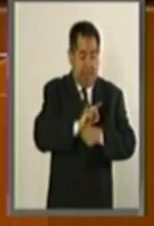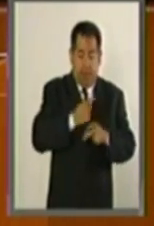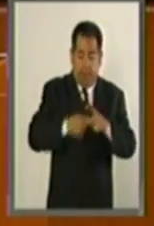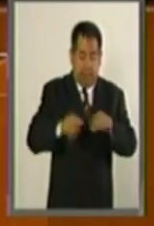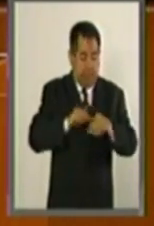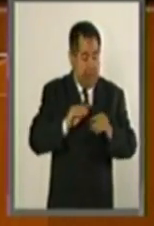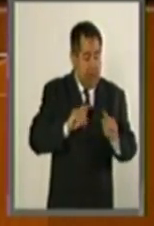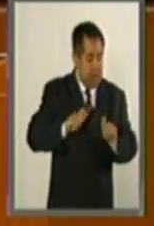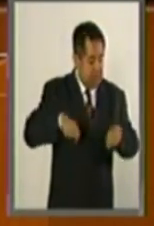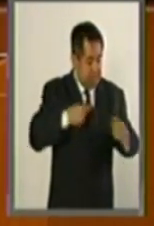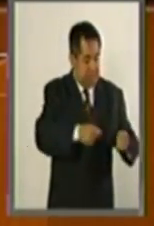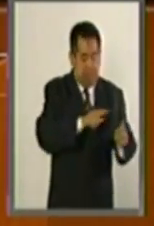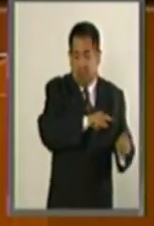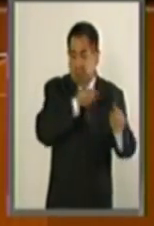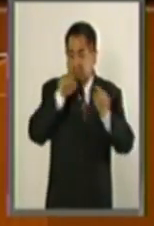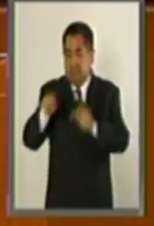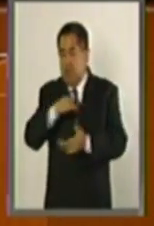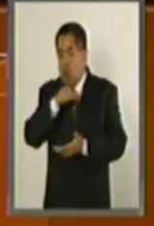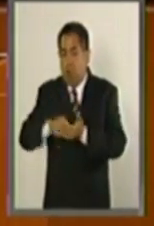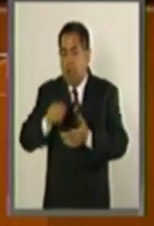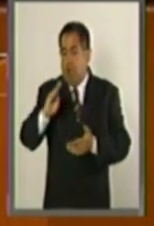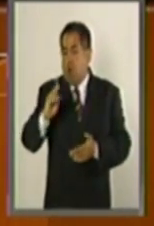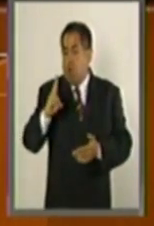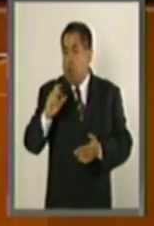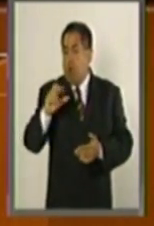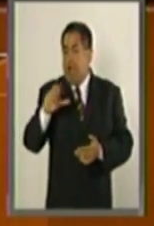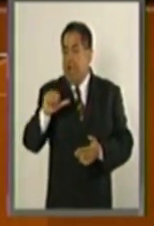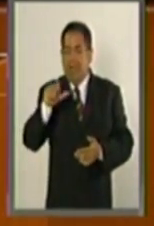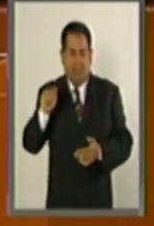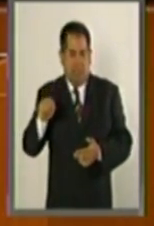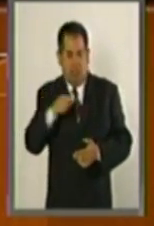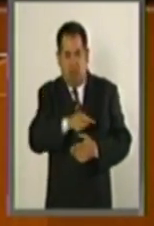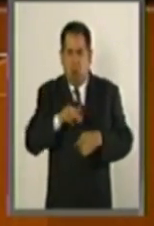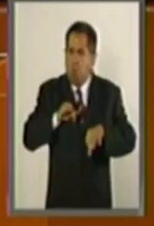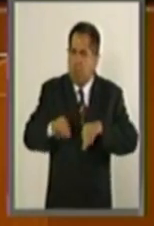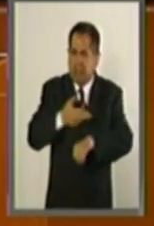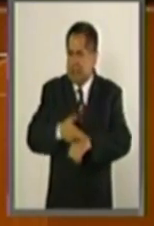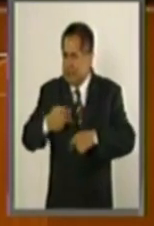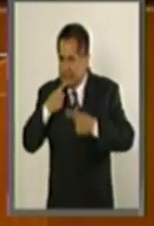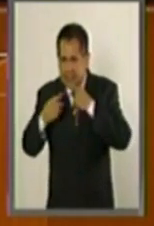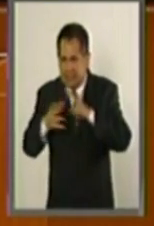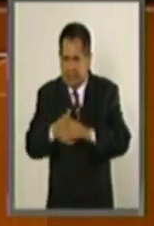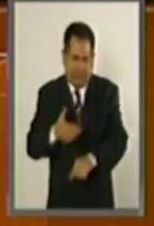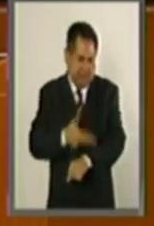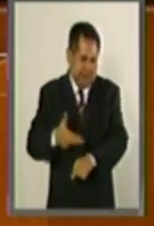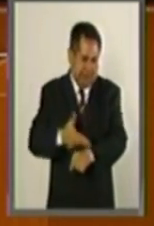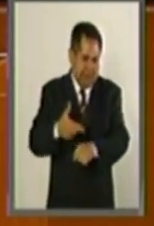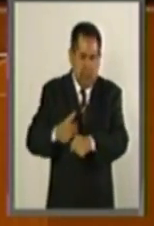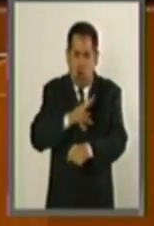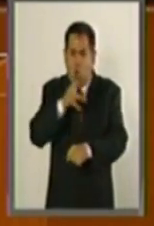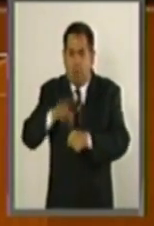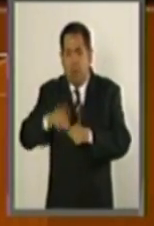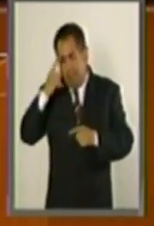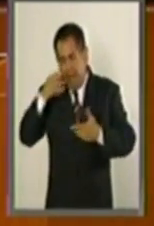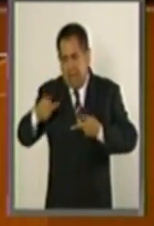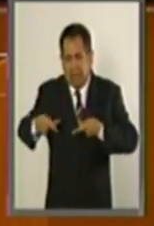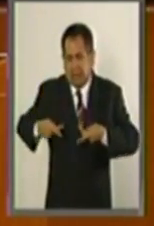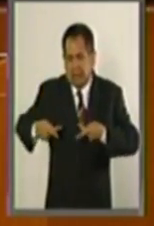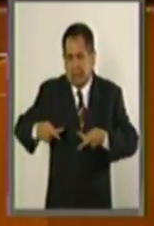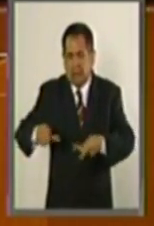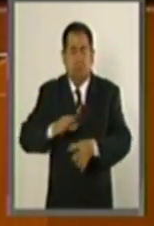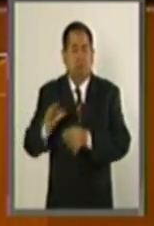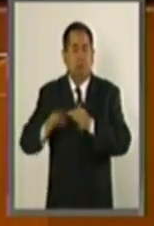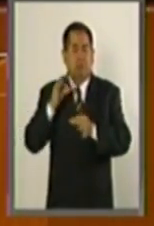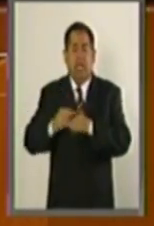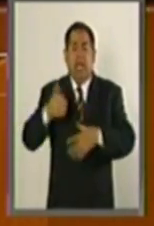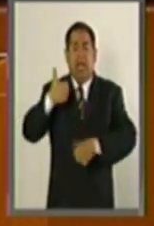en la Embajada Mexicana en Bucarest, el ciudadano Trejo Nava realice todas las gestiones necesarias para concretar la